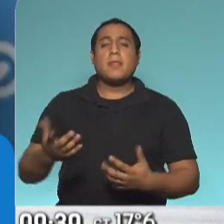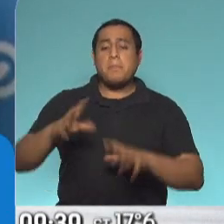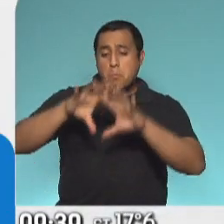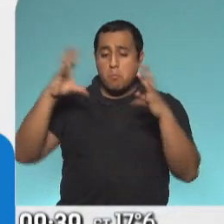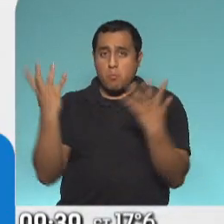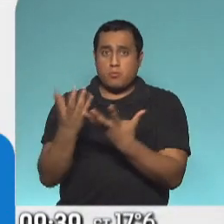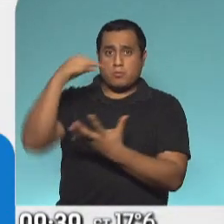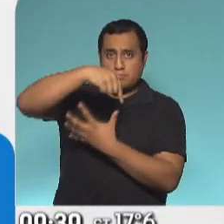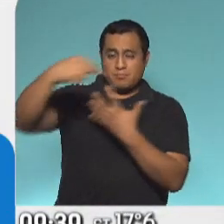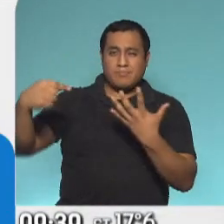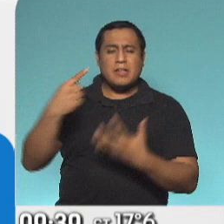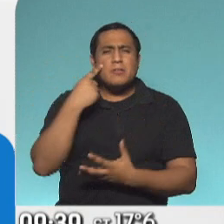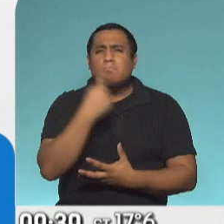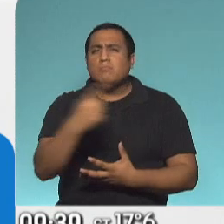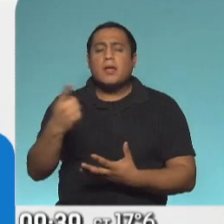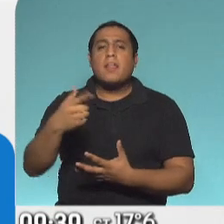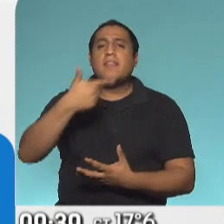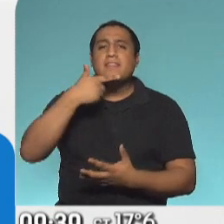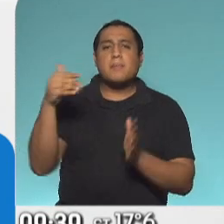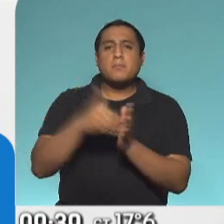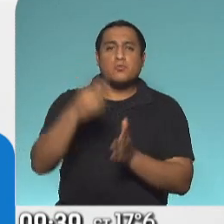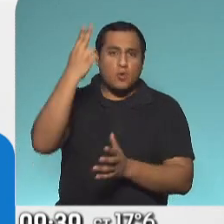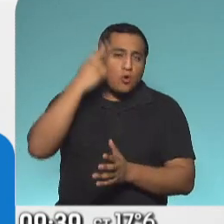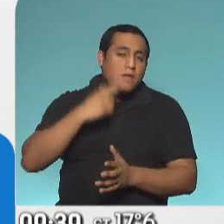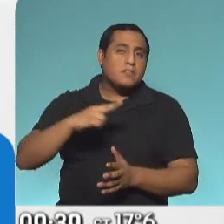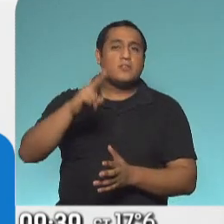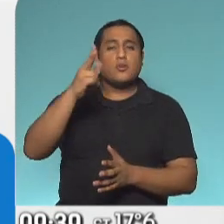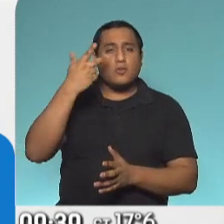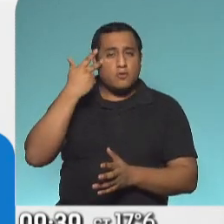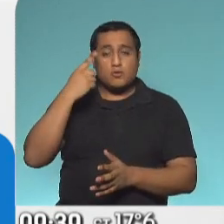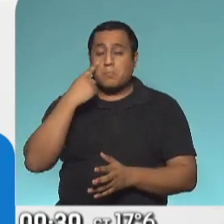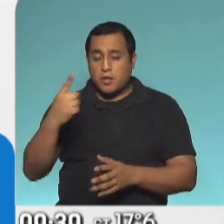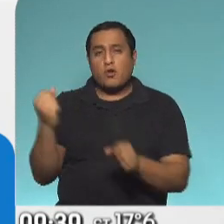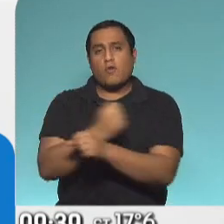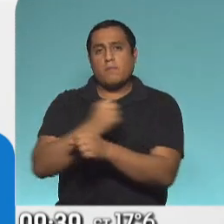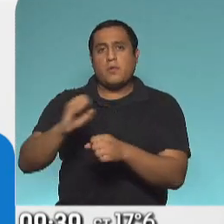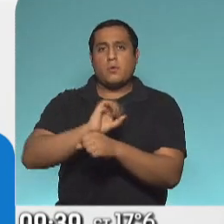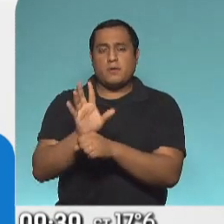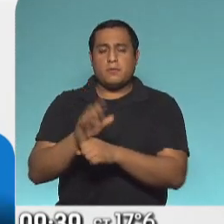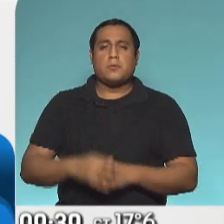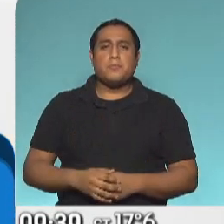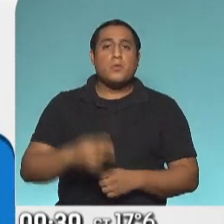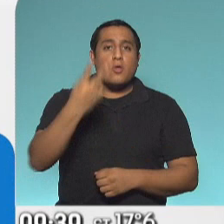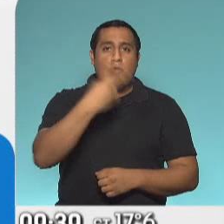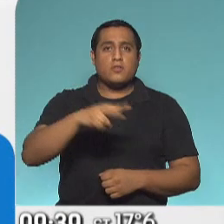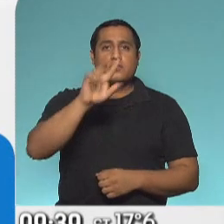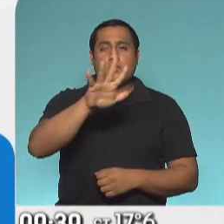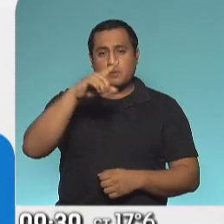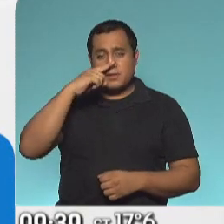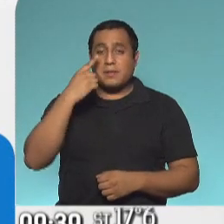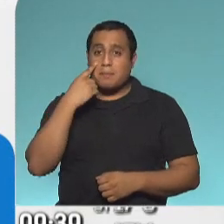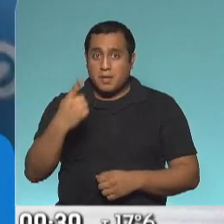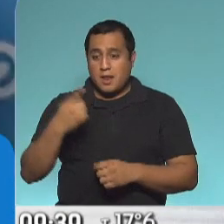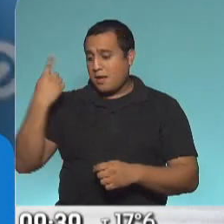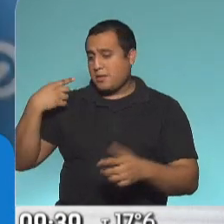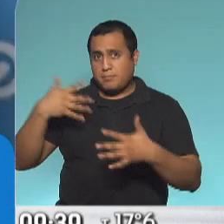internacional lo que observamos son 17 millones 918 mil casos confirmados 257 mil en